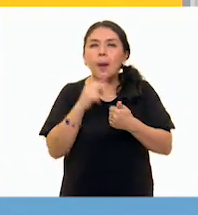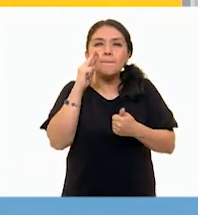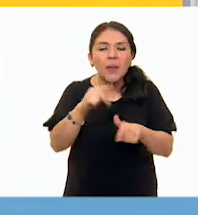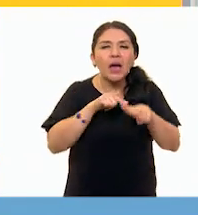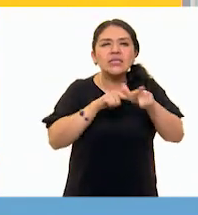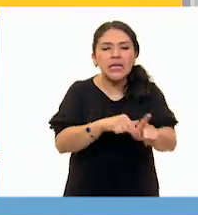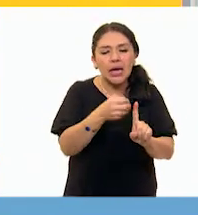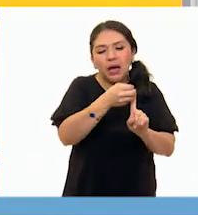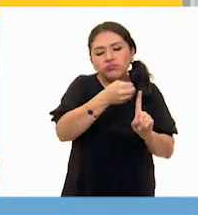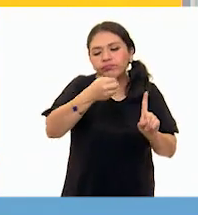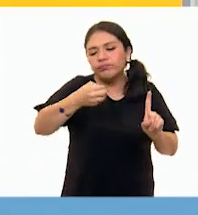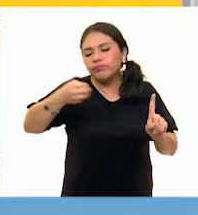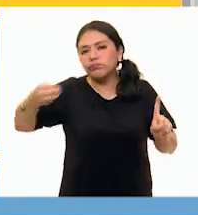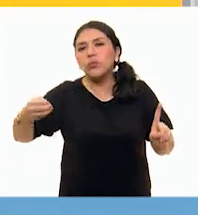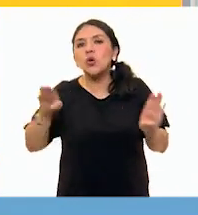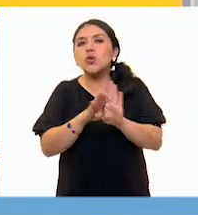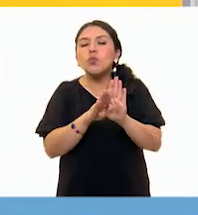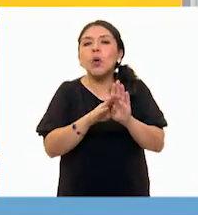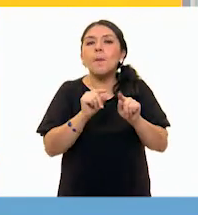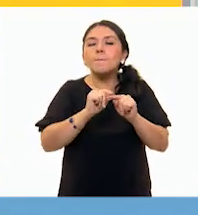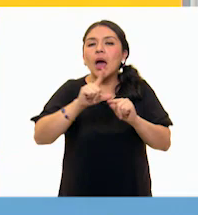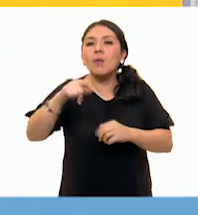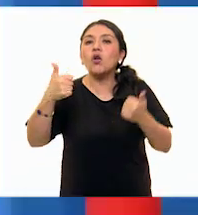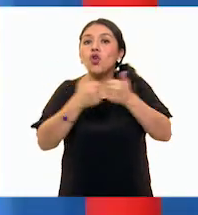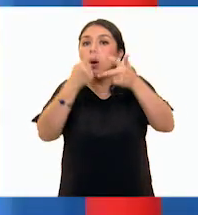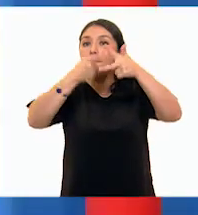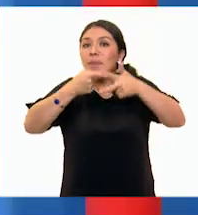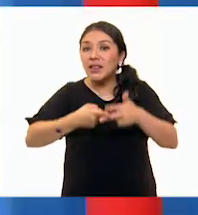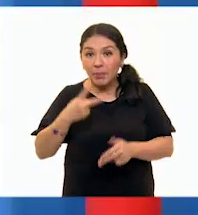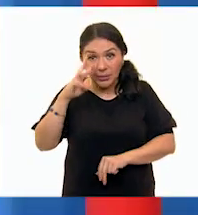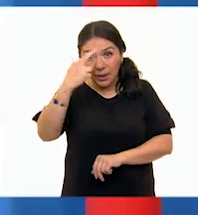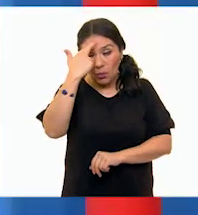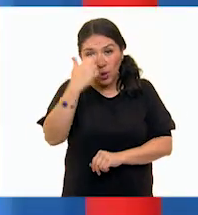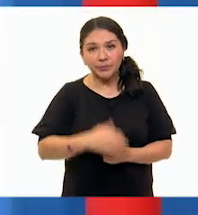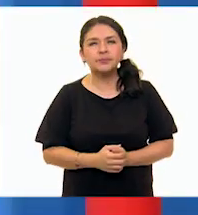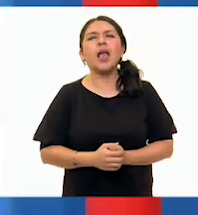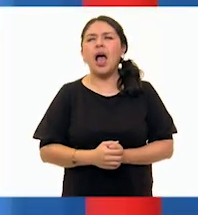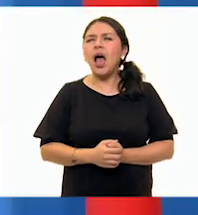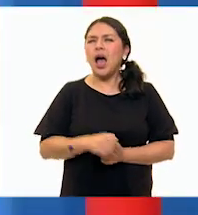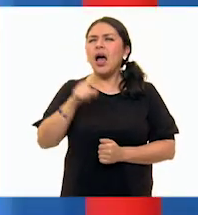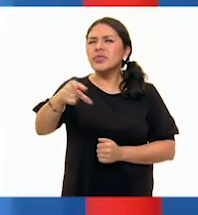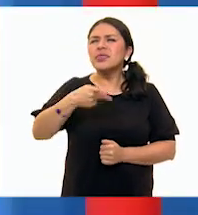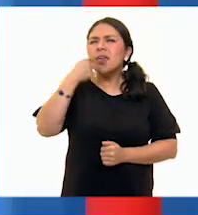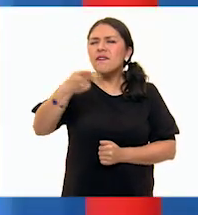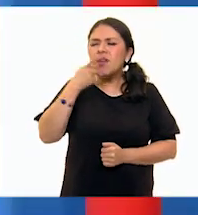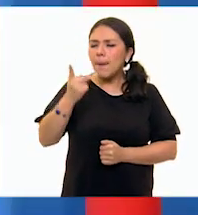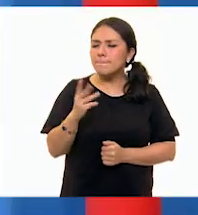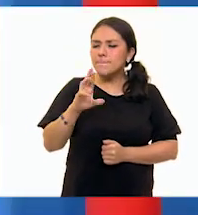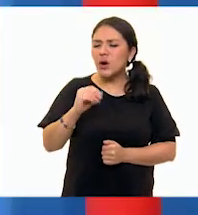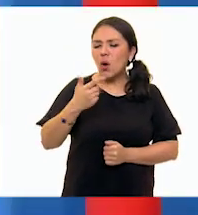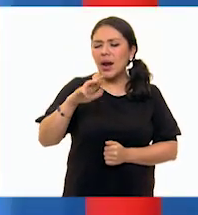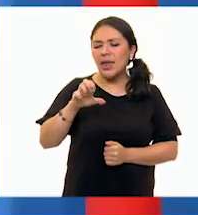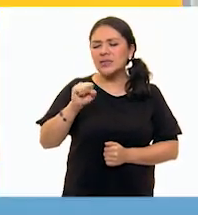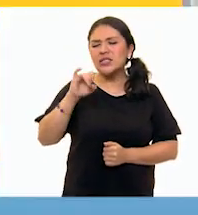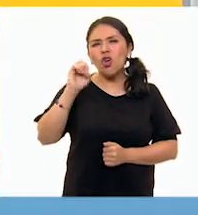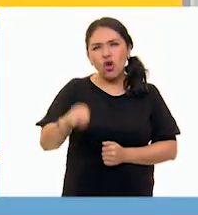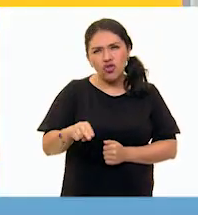de figuras con progresión aritmética. Y también recuerdo ese concepto de progresión